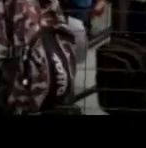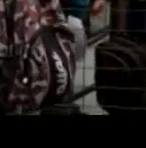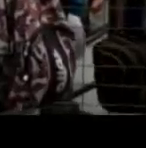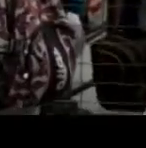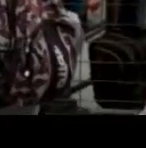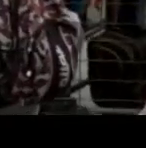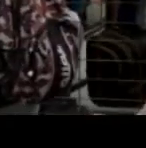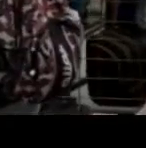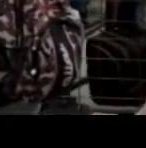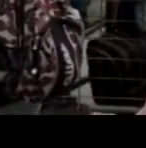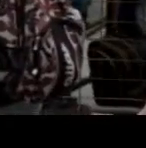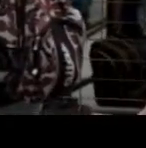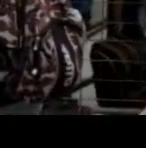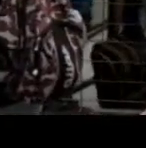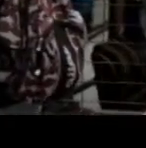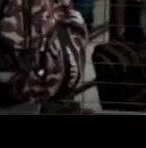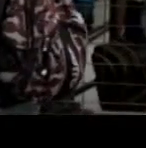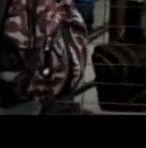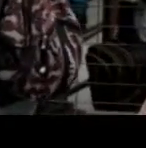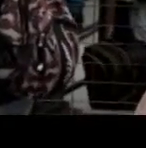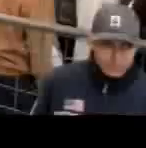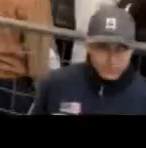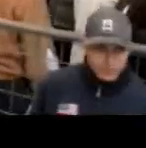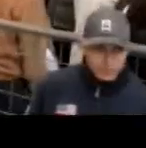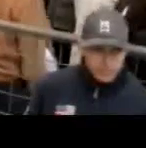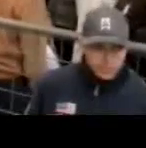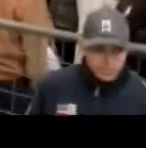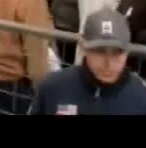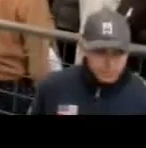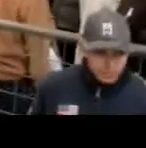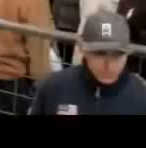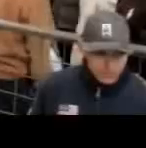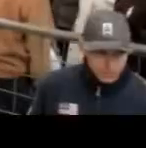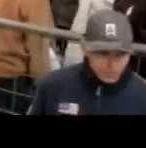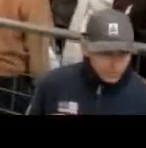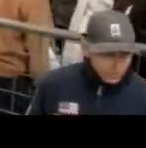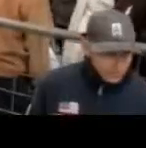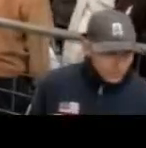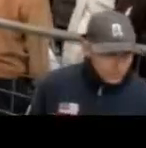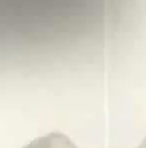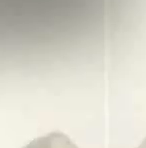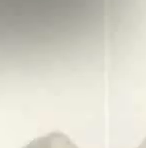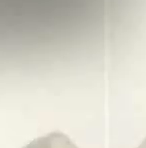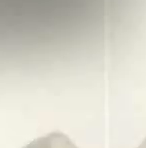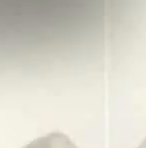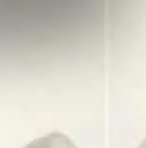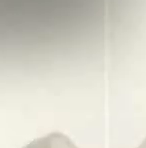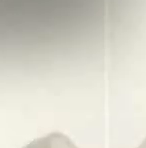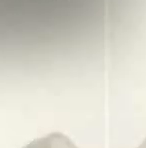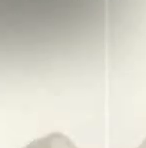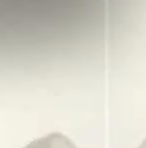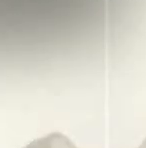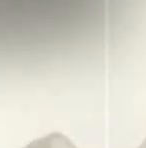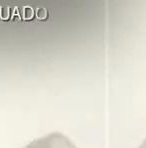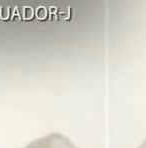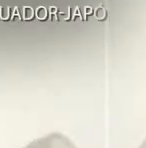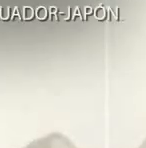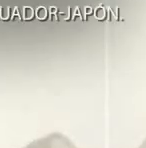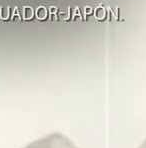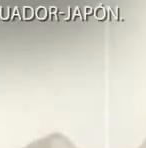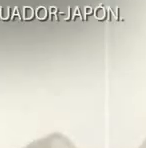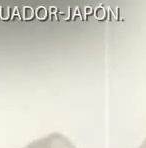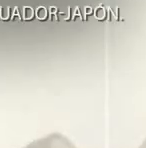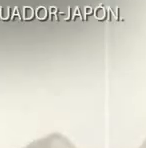y Centroamérica, en la que se prevén debatir los flujos migratorios inusuales de ciudadanos venezolanos. Nao Uchida